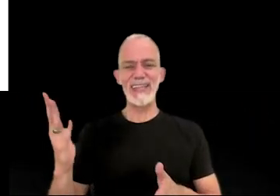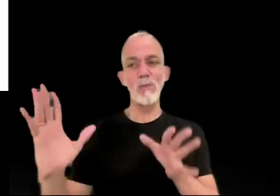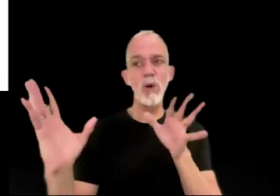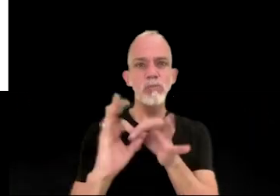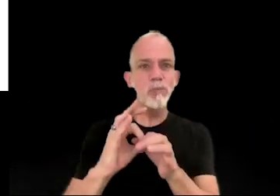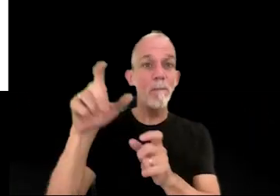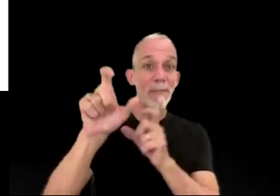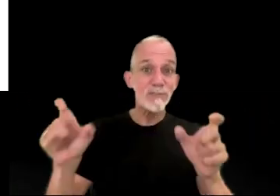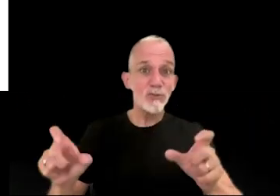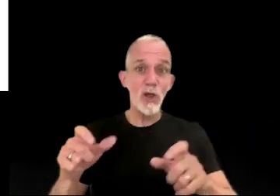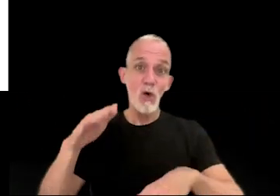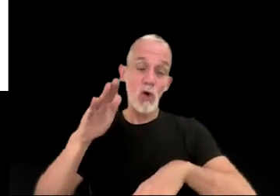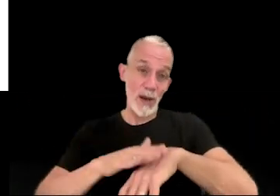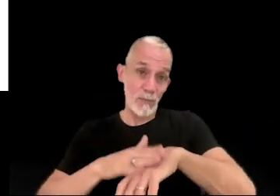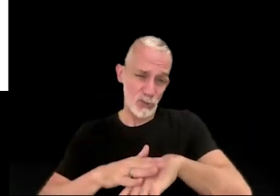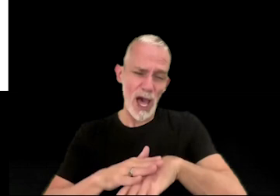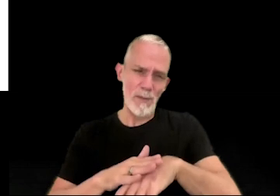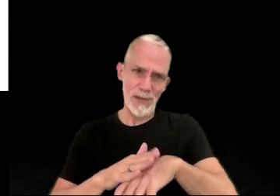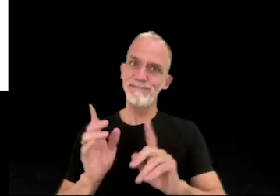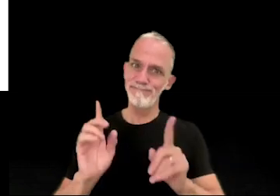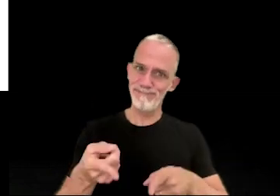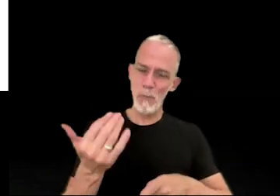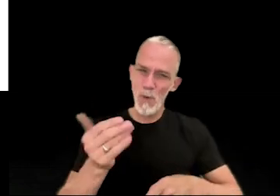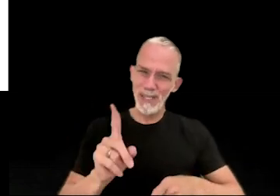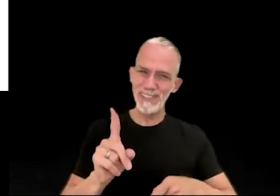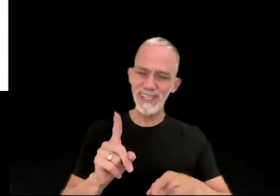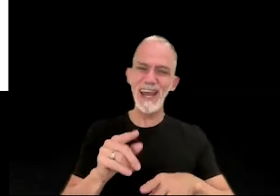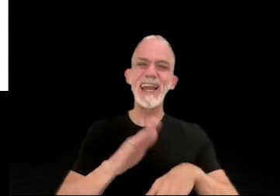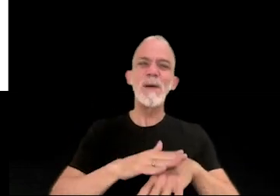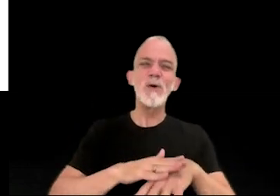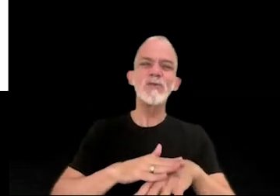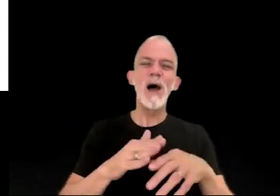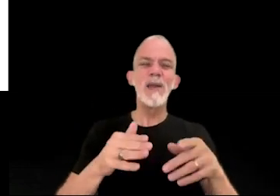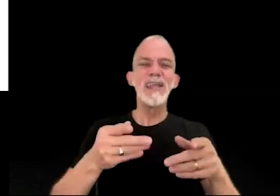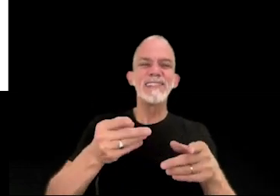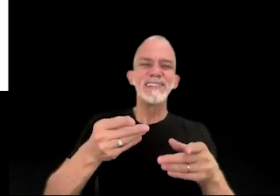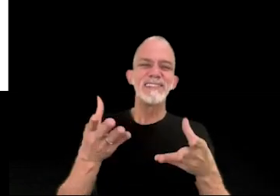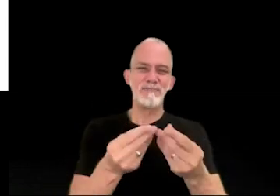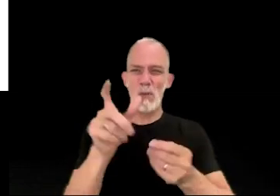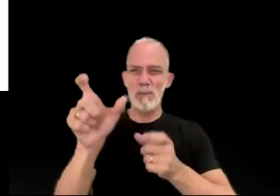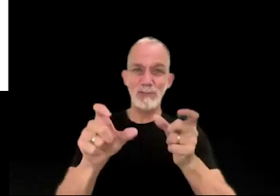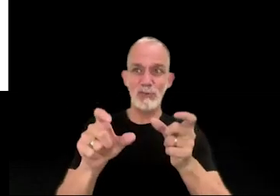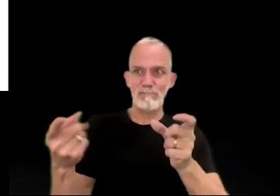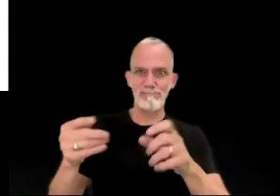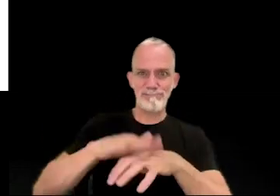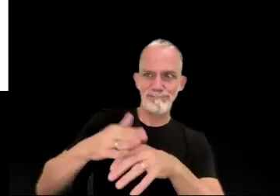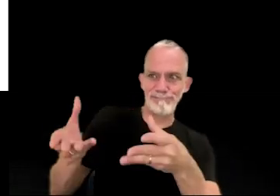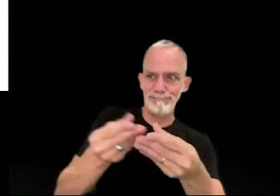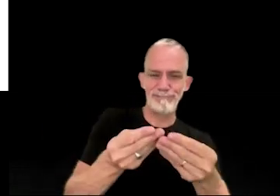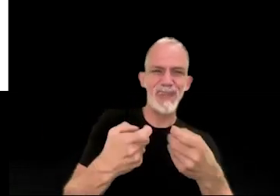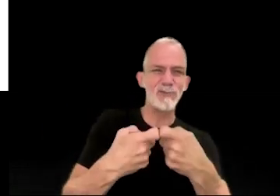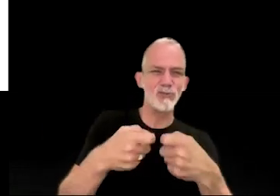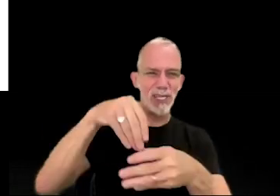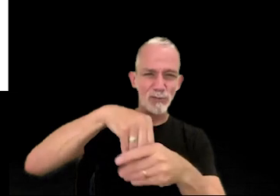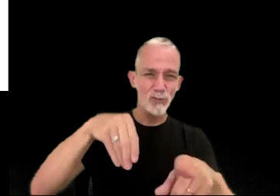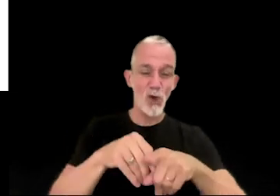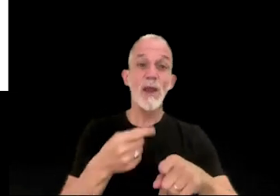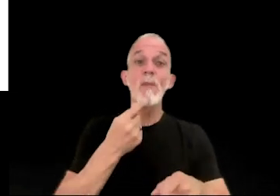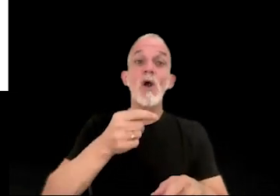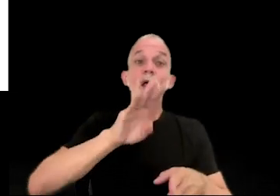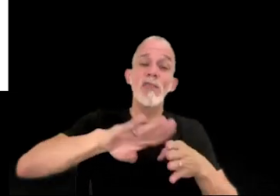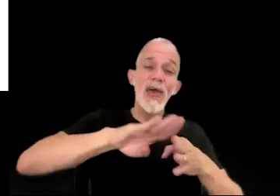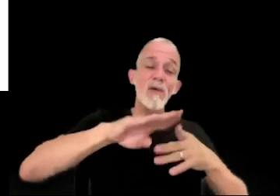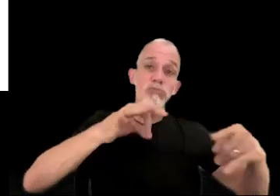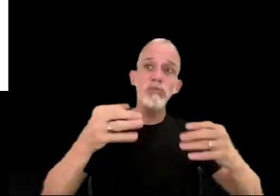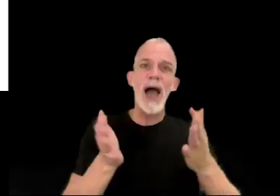o responsables, porque vamos a ver que también pueden ingresar responsables solidarios, con obligaciones tributarias aduaneras o de los